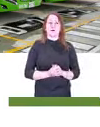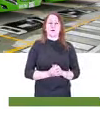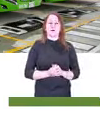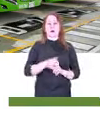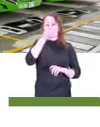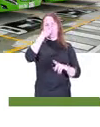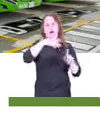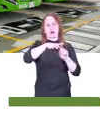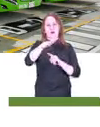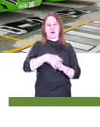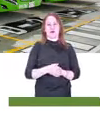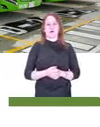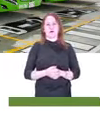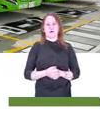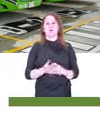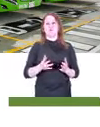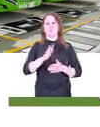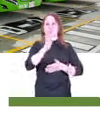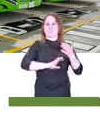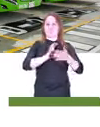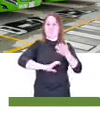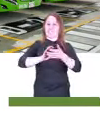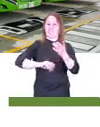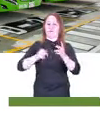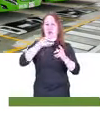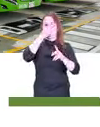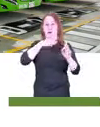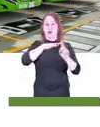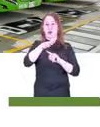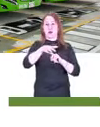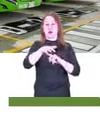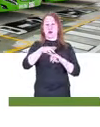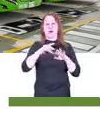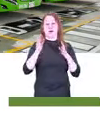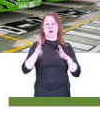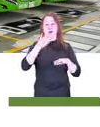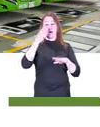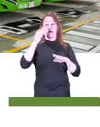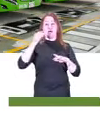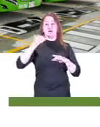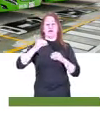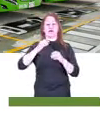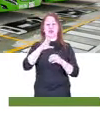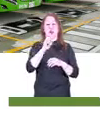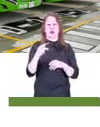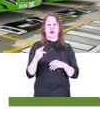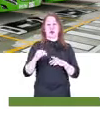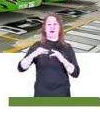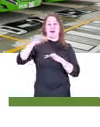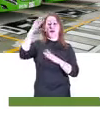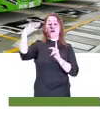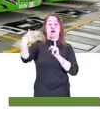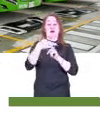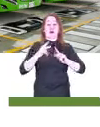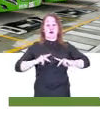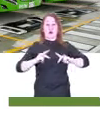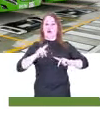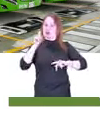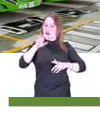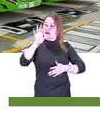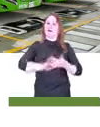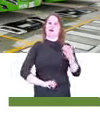contaminación. Tenemos que reducir los índices de contaminación. El material particulado que respiramos y que afecta a nuestros pulmones, tenemos que ser capaces de